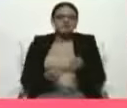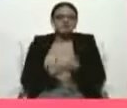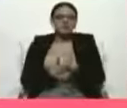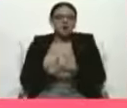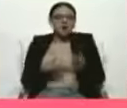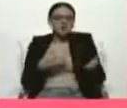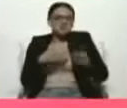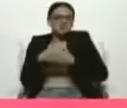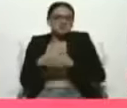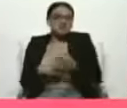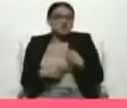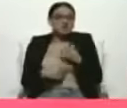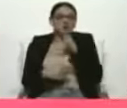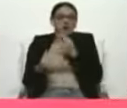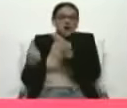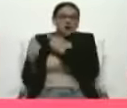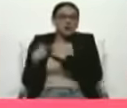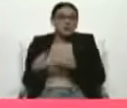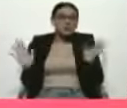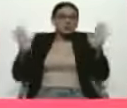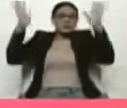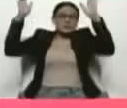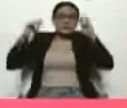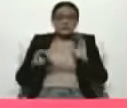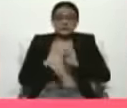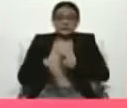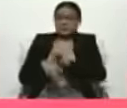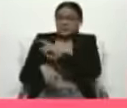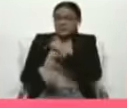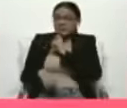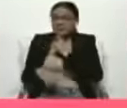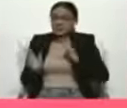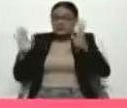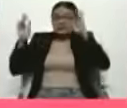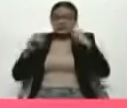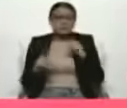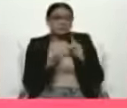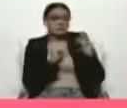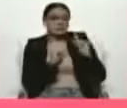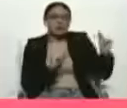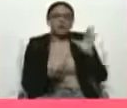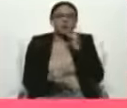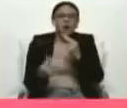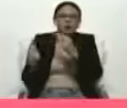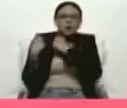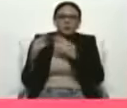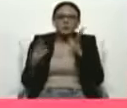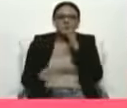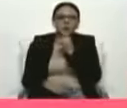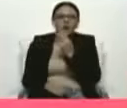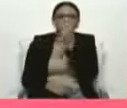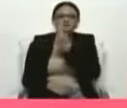Deja el pelero de una vez. O las plumas, pues, las deja. Pataruco.